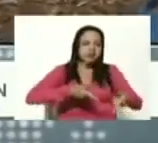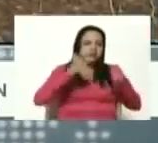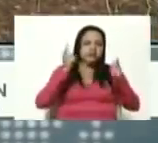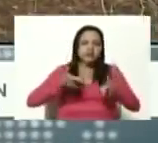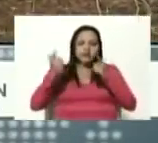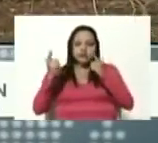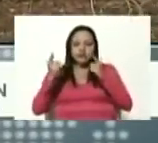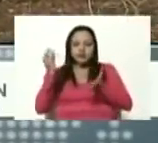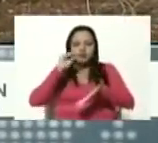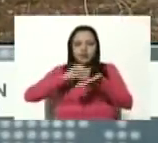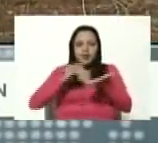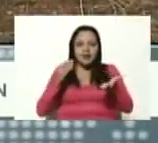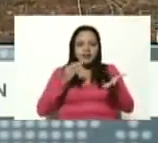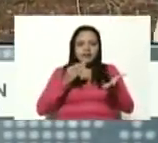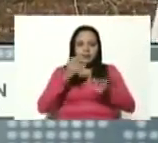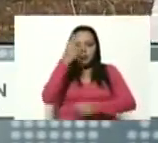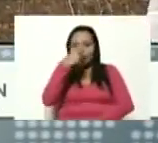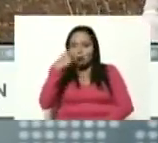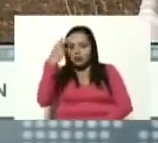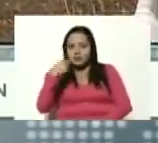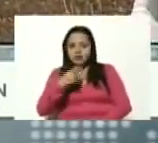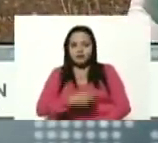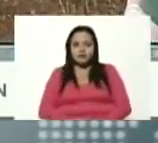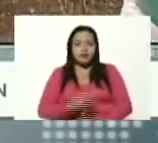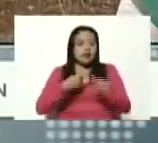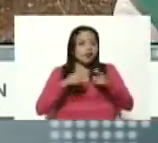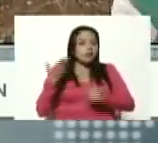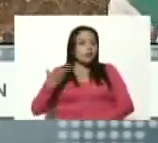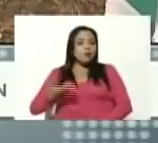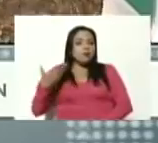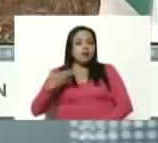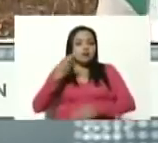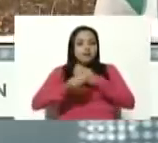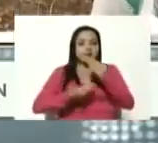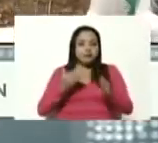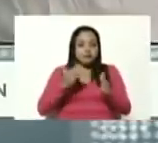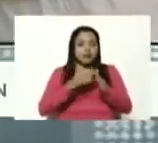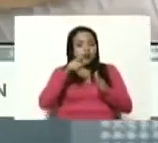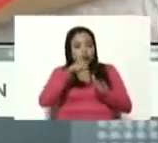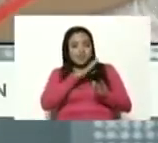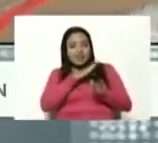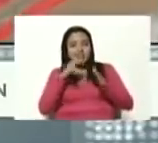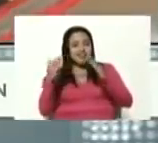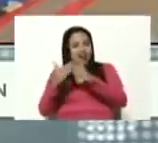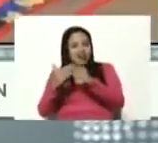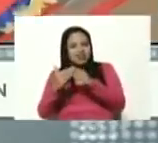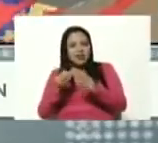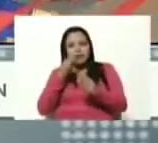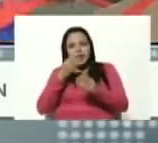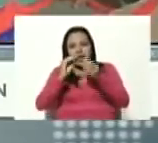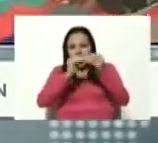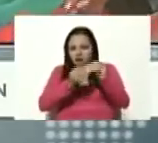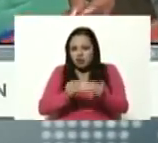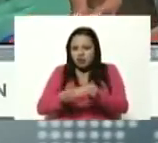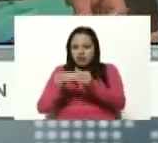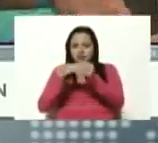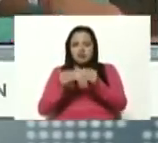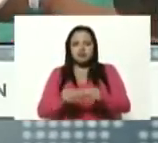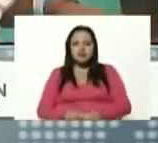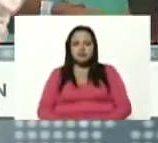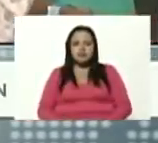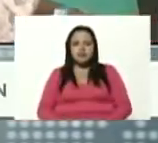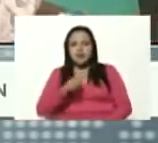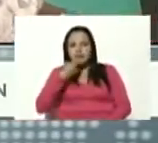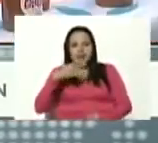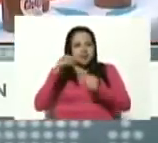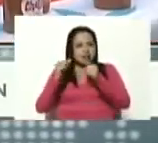reproducir. Pero fundamental es la vivienda. Si tú tienes tu casa, chica, bien arregladita, bien